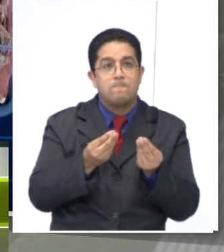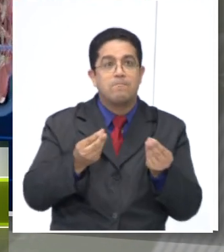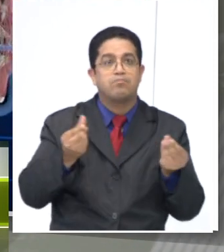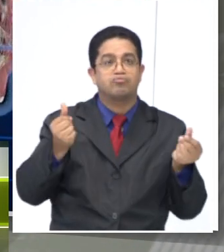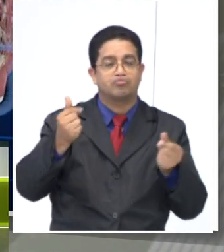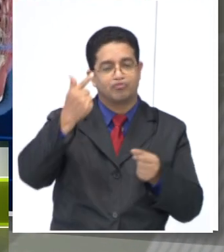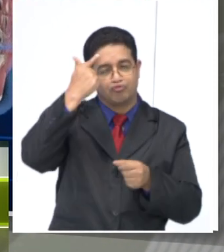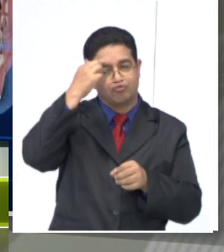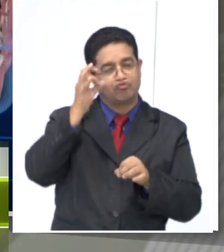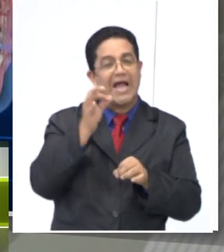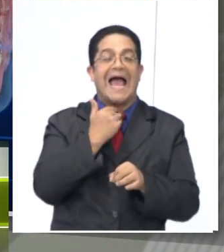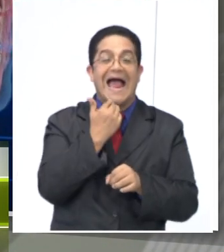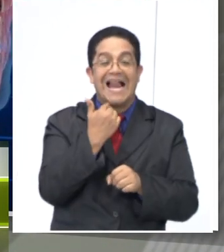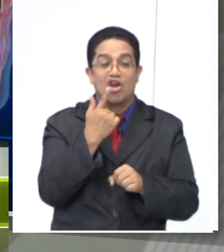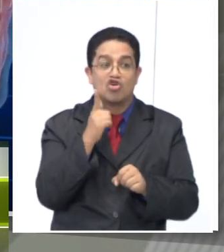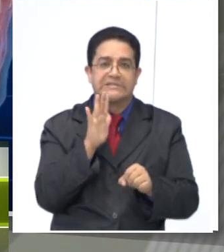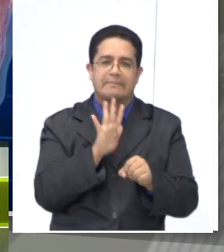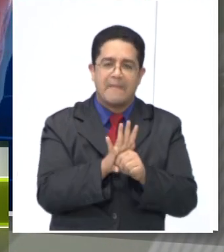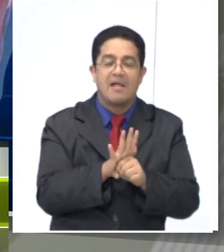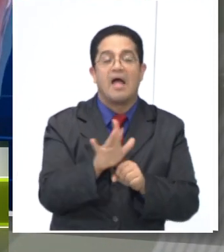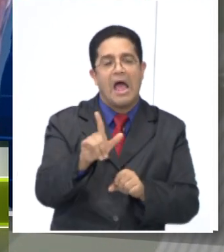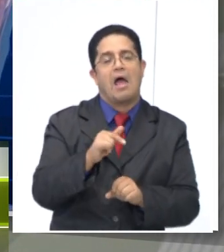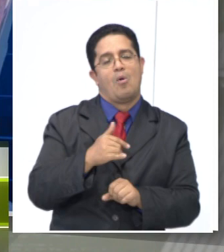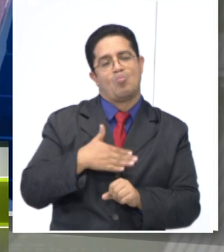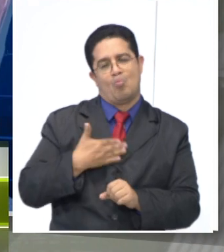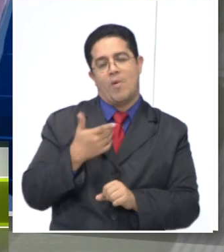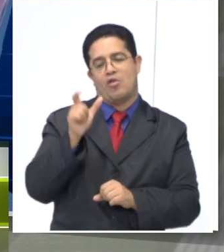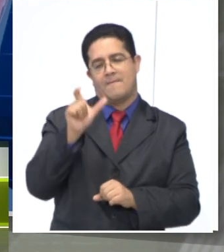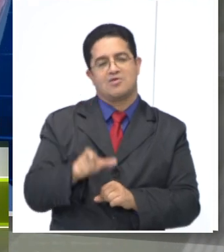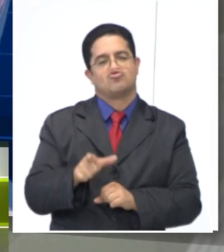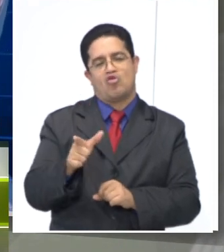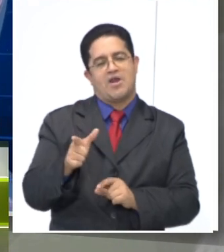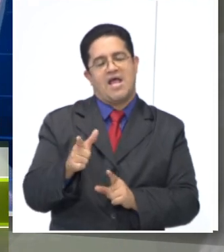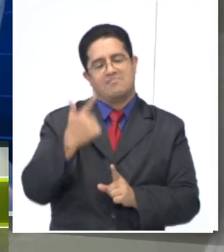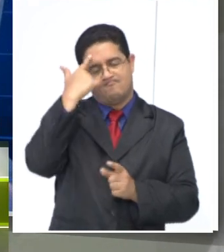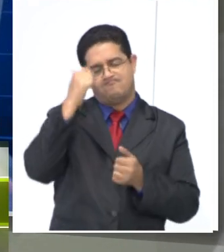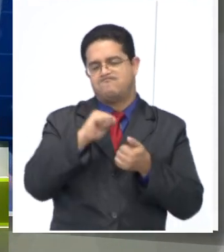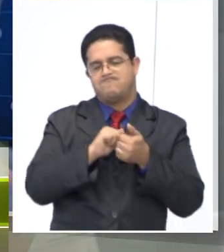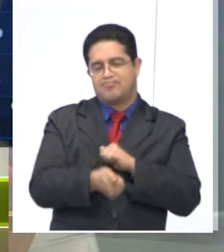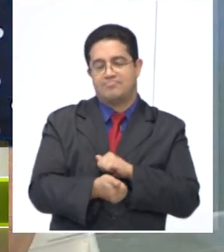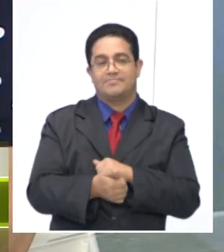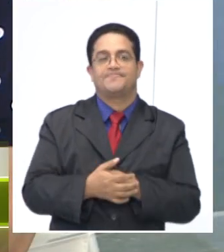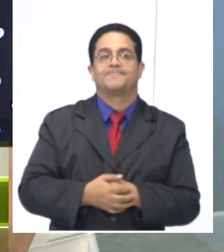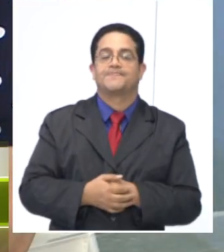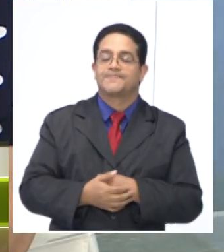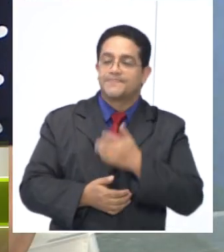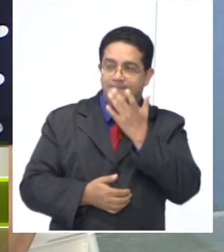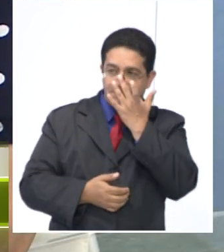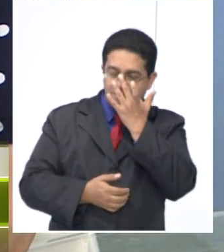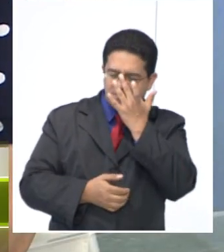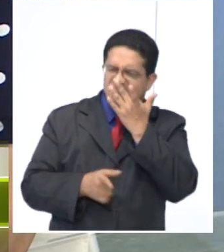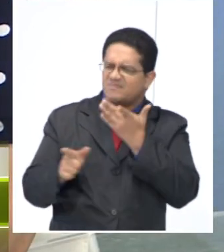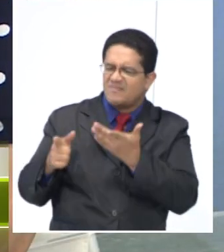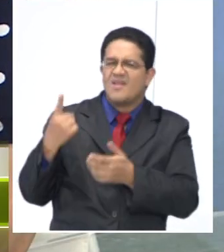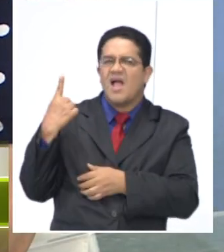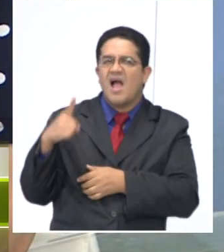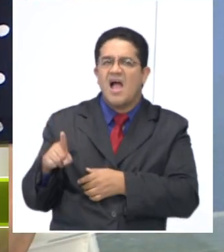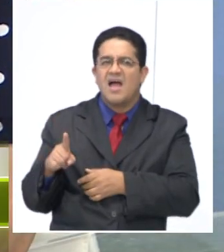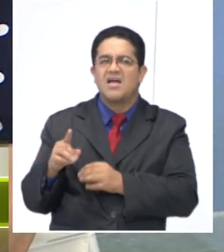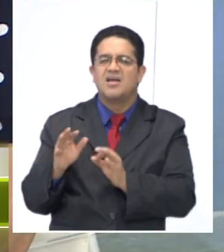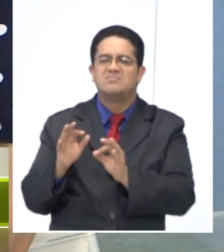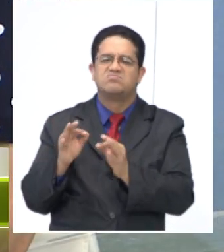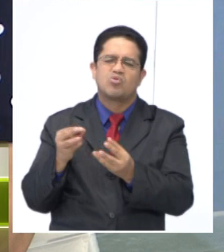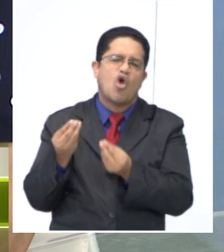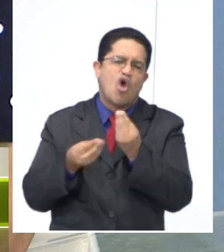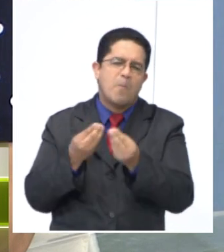ese coágulo que está generando el infarto, pues ya yo puedo tener al paciente libre de pérdida de la conciencia. ¿Hay manera de mantener nuestro cerebro